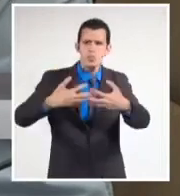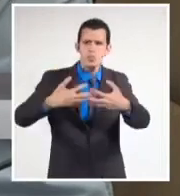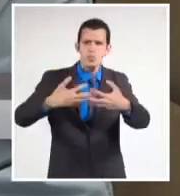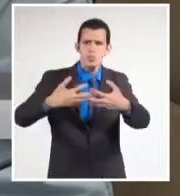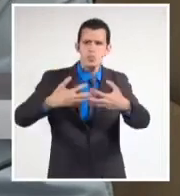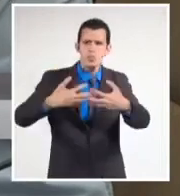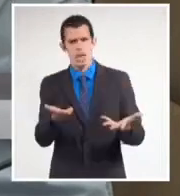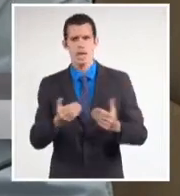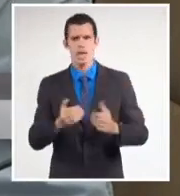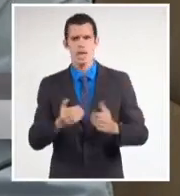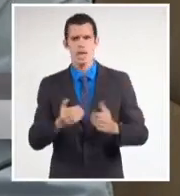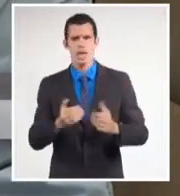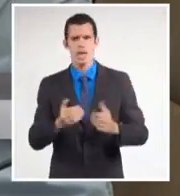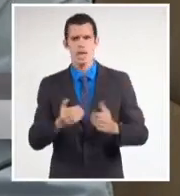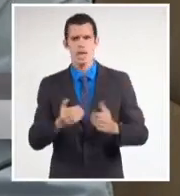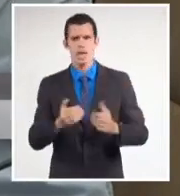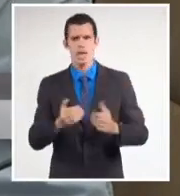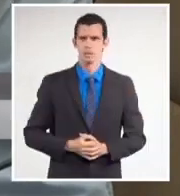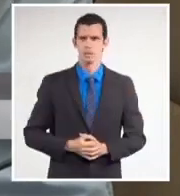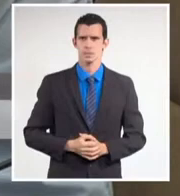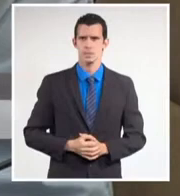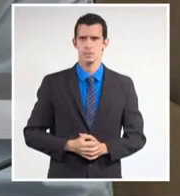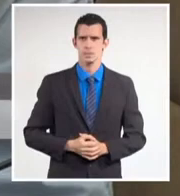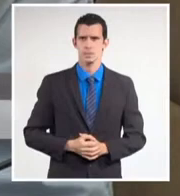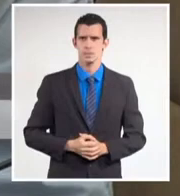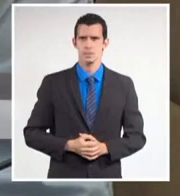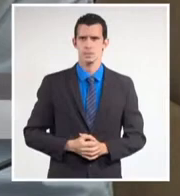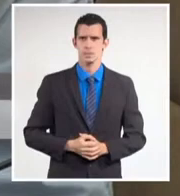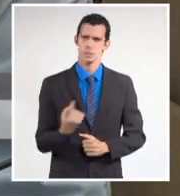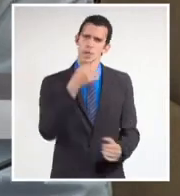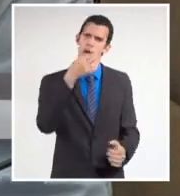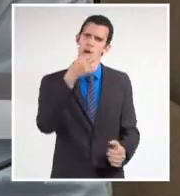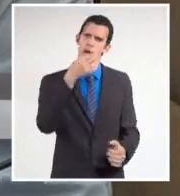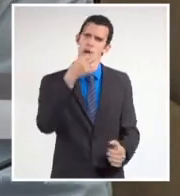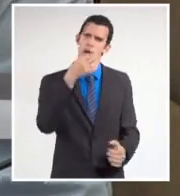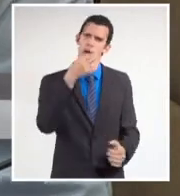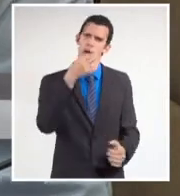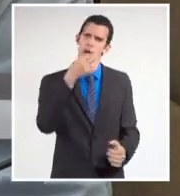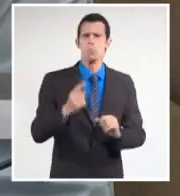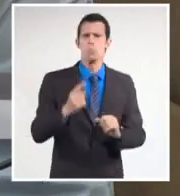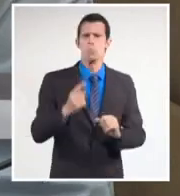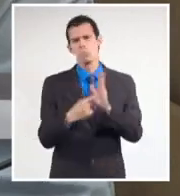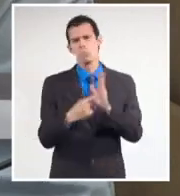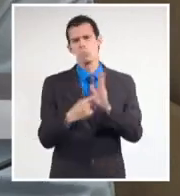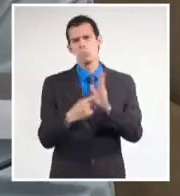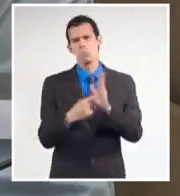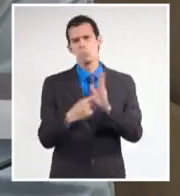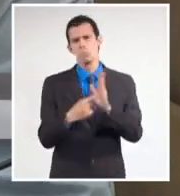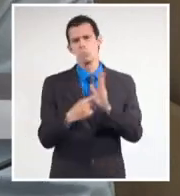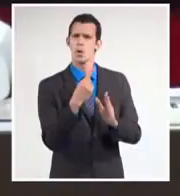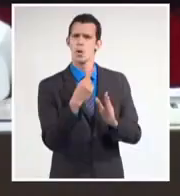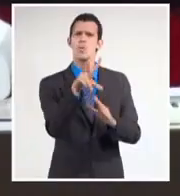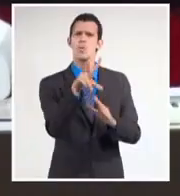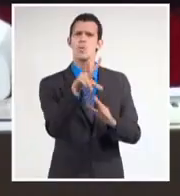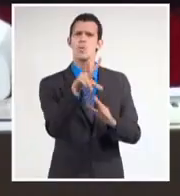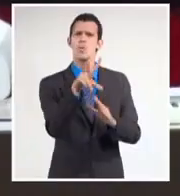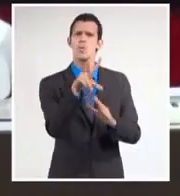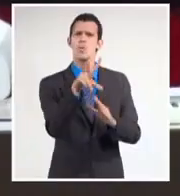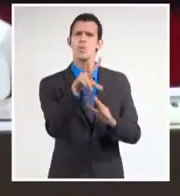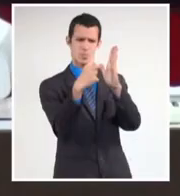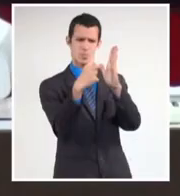son integrales, que tienen un alcance, pero que detrás de ellas requieren un amplio trabajo político e ideológico. La cultura